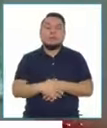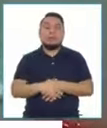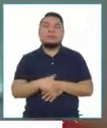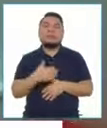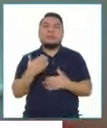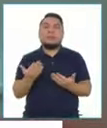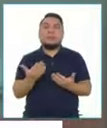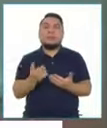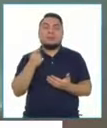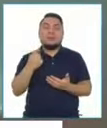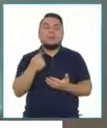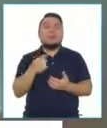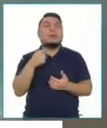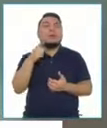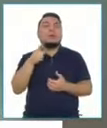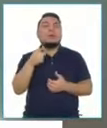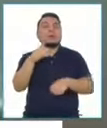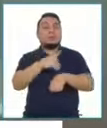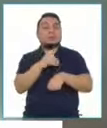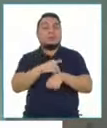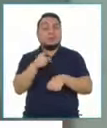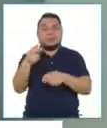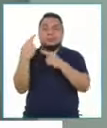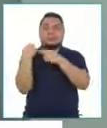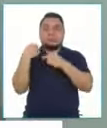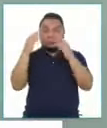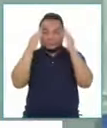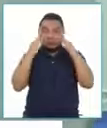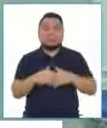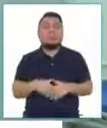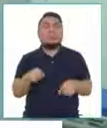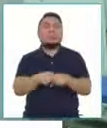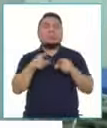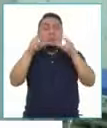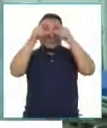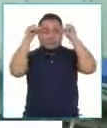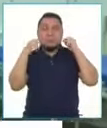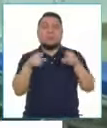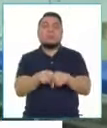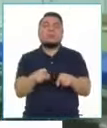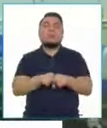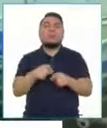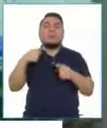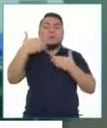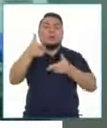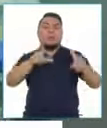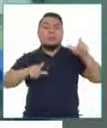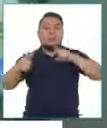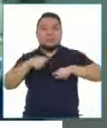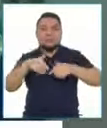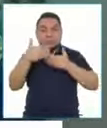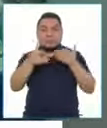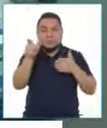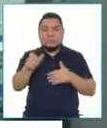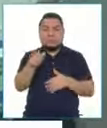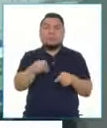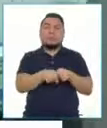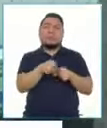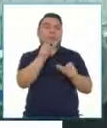a los médicos que estarán a cargo de las atenciones, las enfermeras, los laboratoristas,